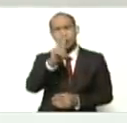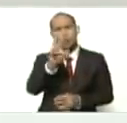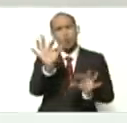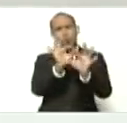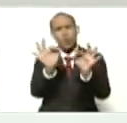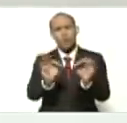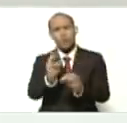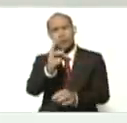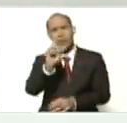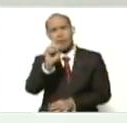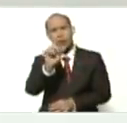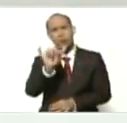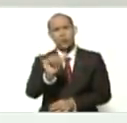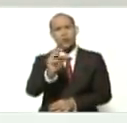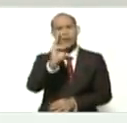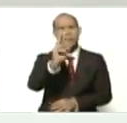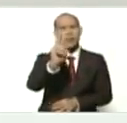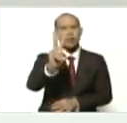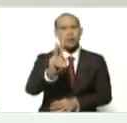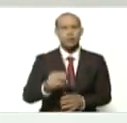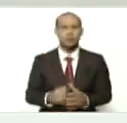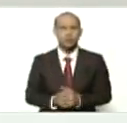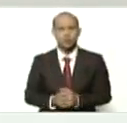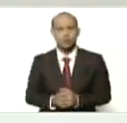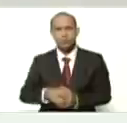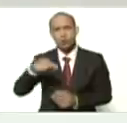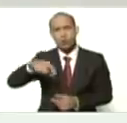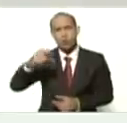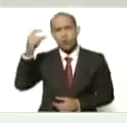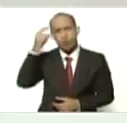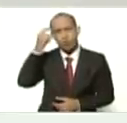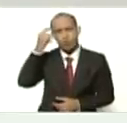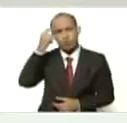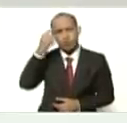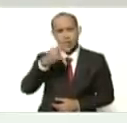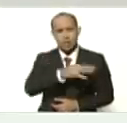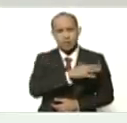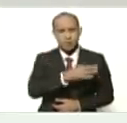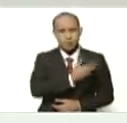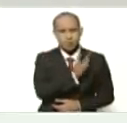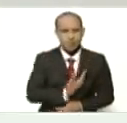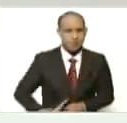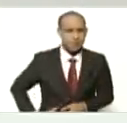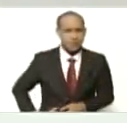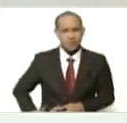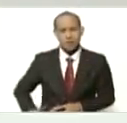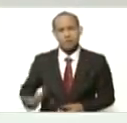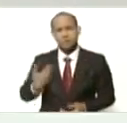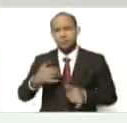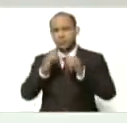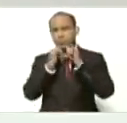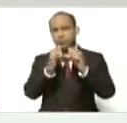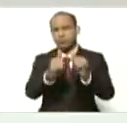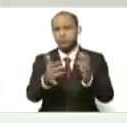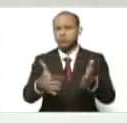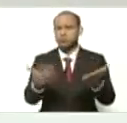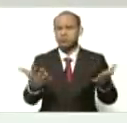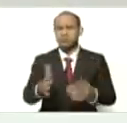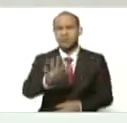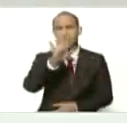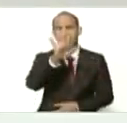p1 y p2 el día de hoy presidente debemos informar que hay